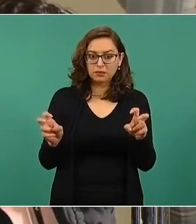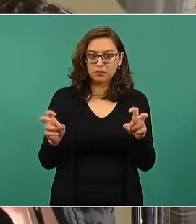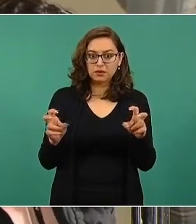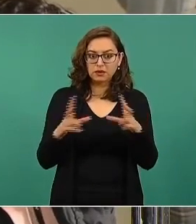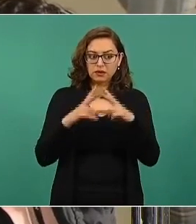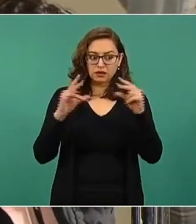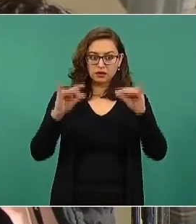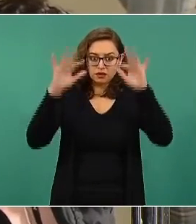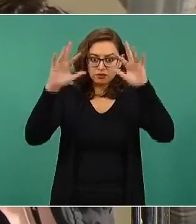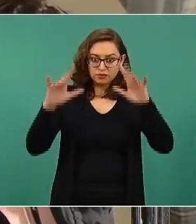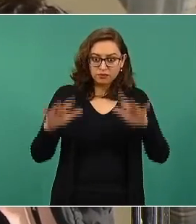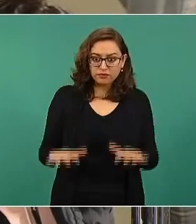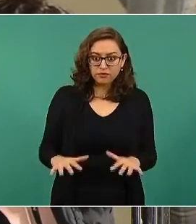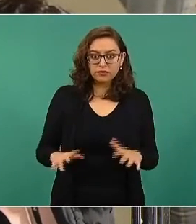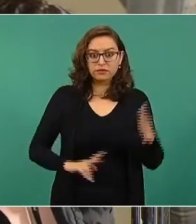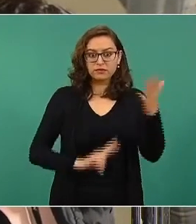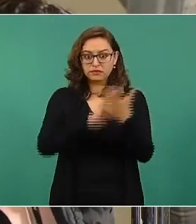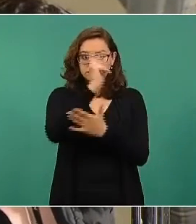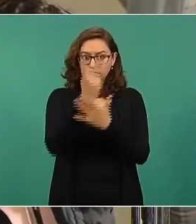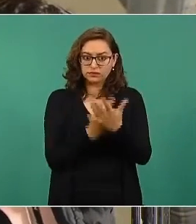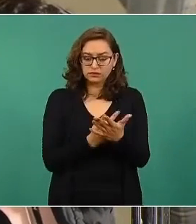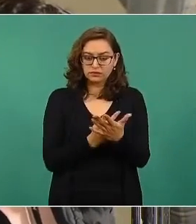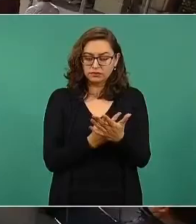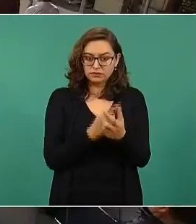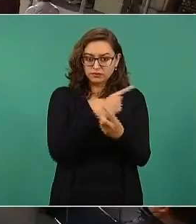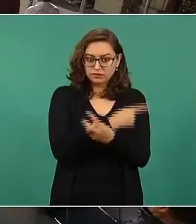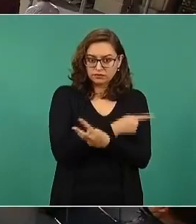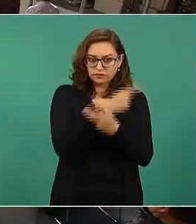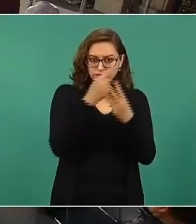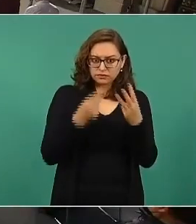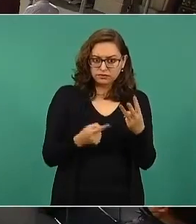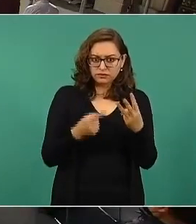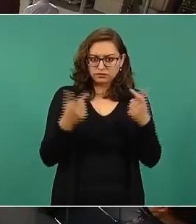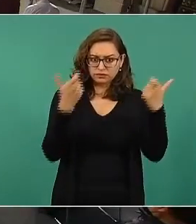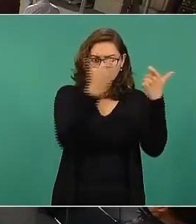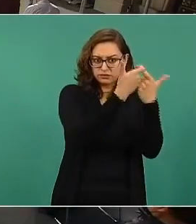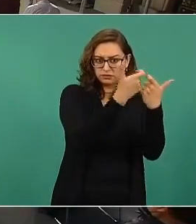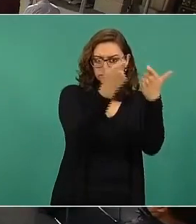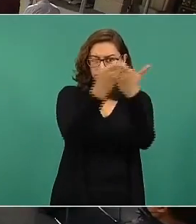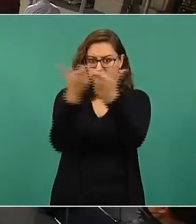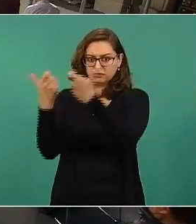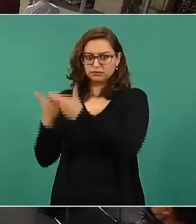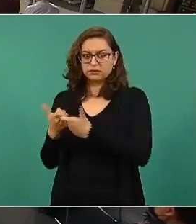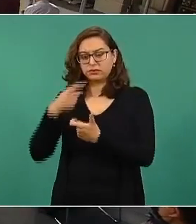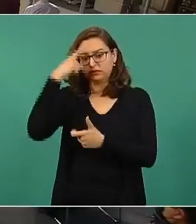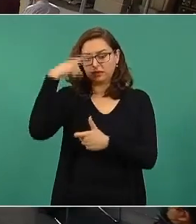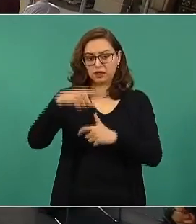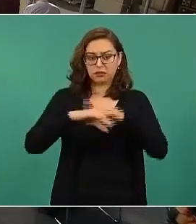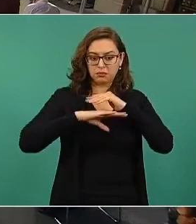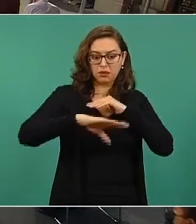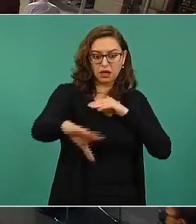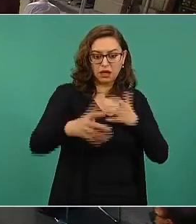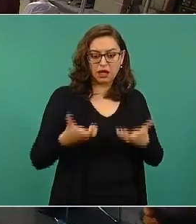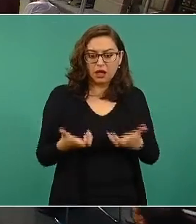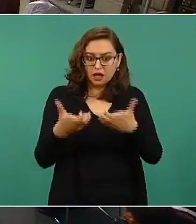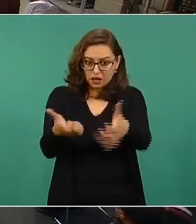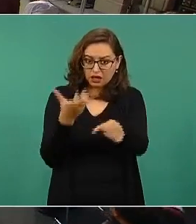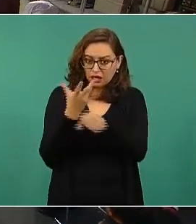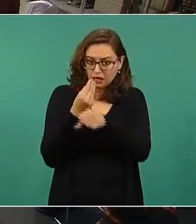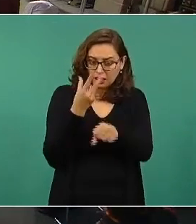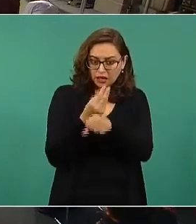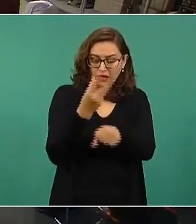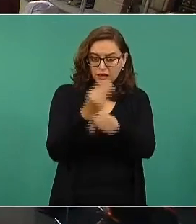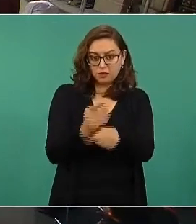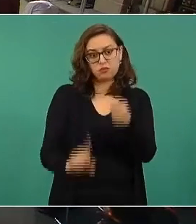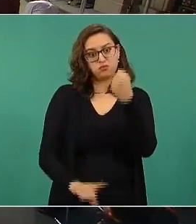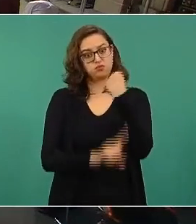a hacer un programa tripartita que usted ya habría ofrecido antes, con los 3 niveles de gobierno para que se pavimenten las calles y poder